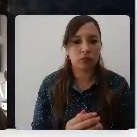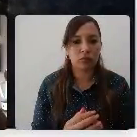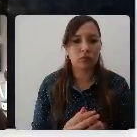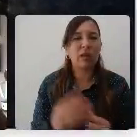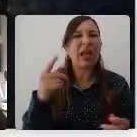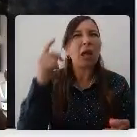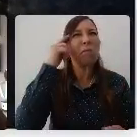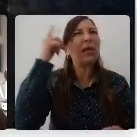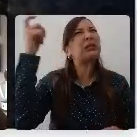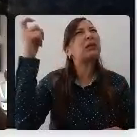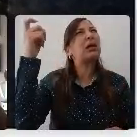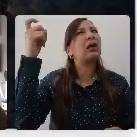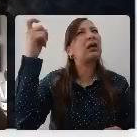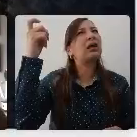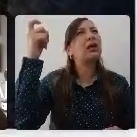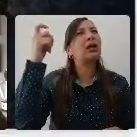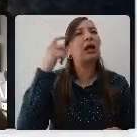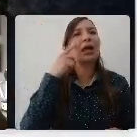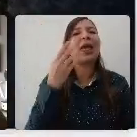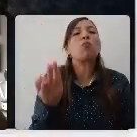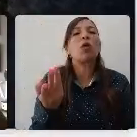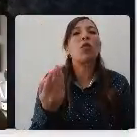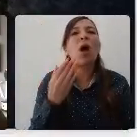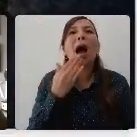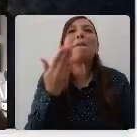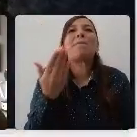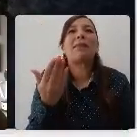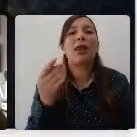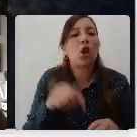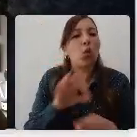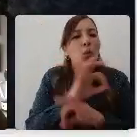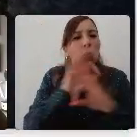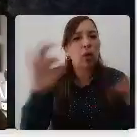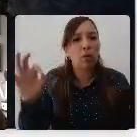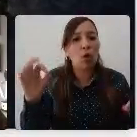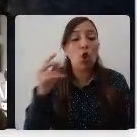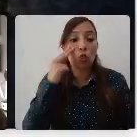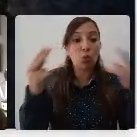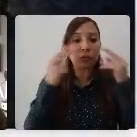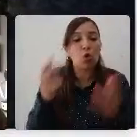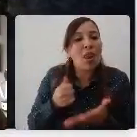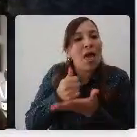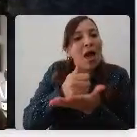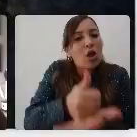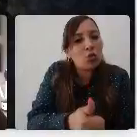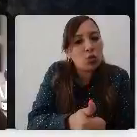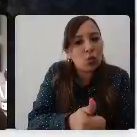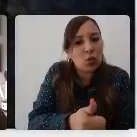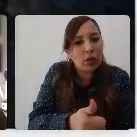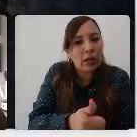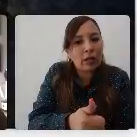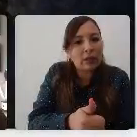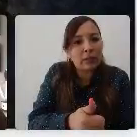está pensando o sea quiere aprender también algo nuevo de hecho el turismo también la ayuda desde aquellas personas que piensan